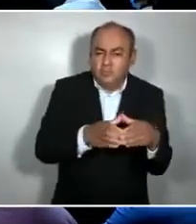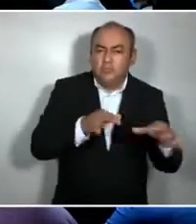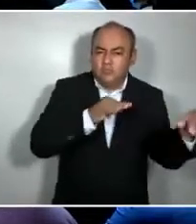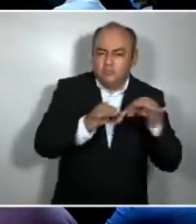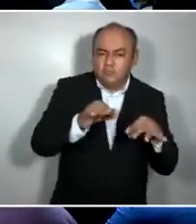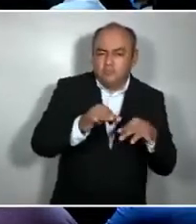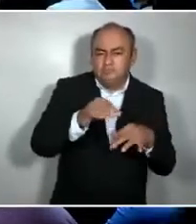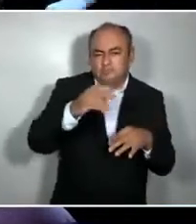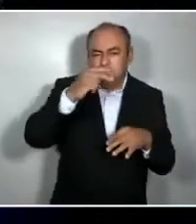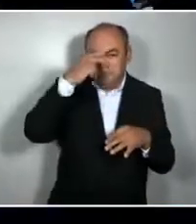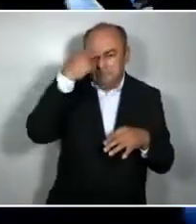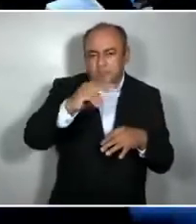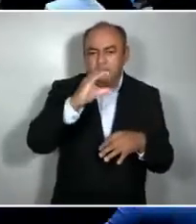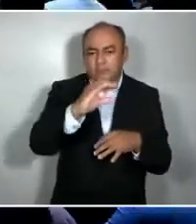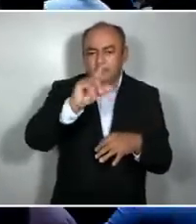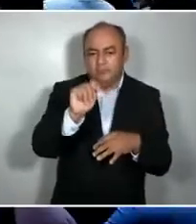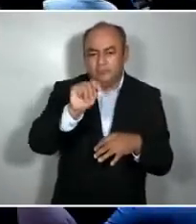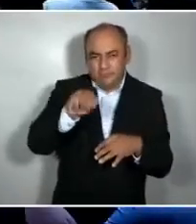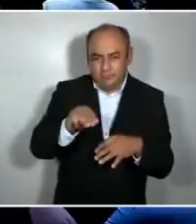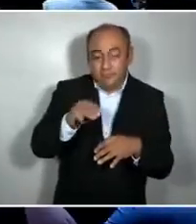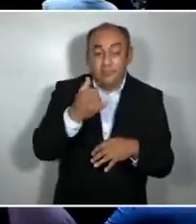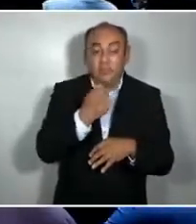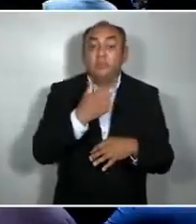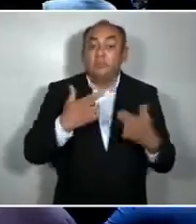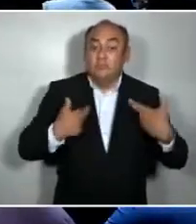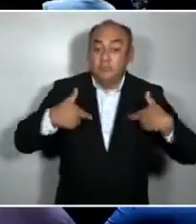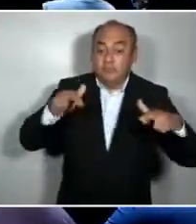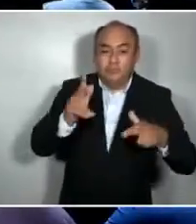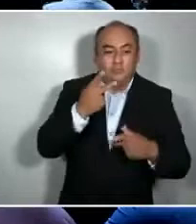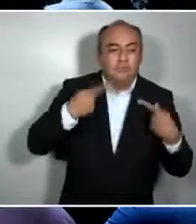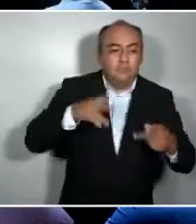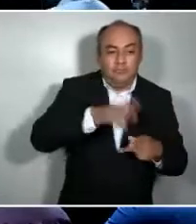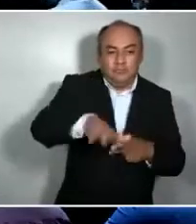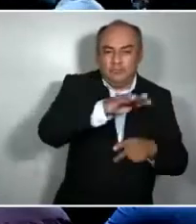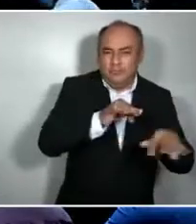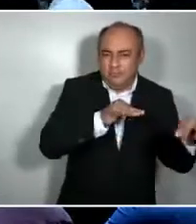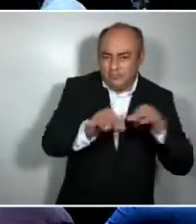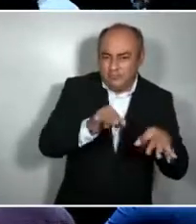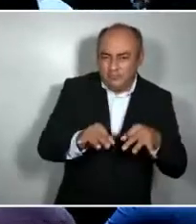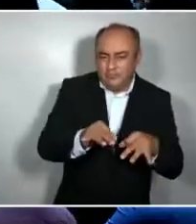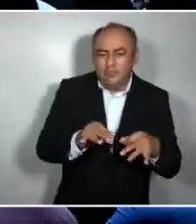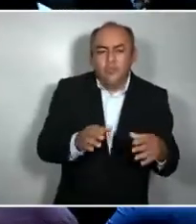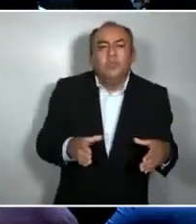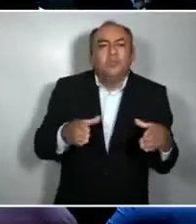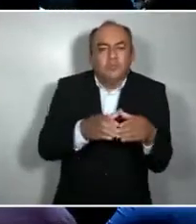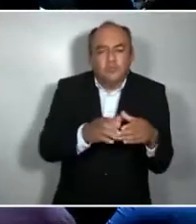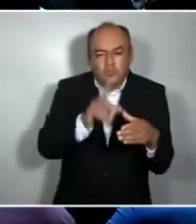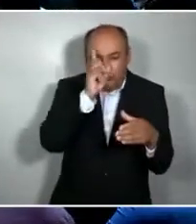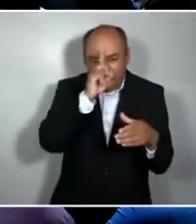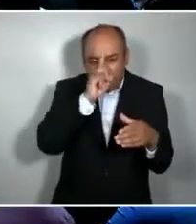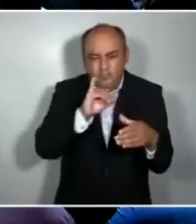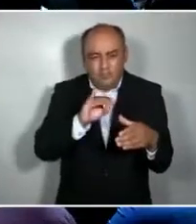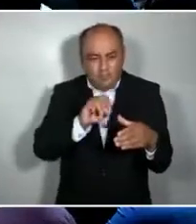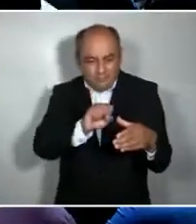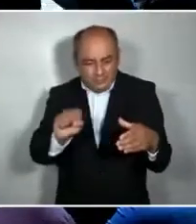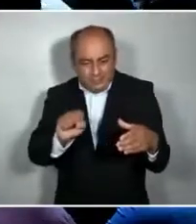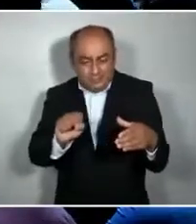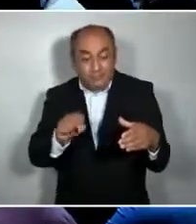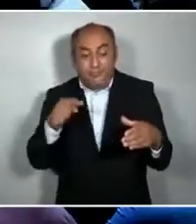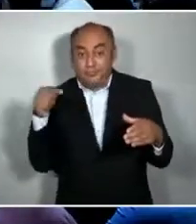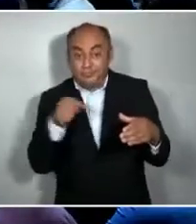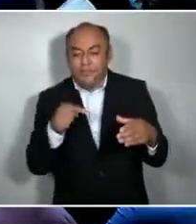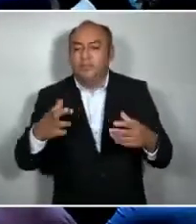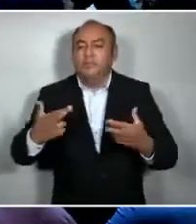México, CTM, y representante del sector obrero del Honorable Consejo Técnico del IMSS, en